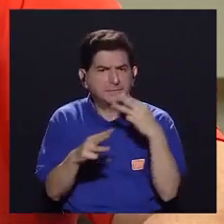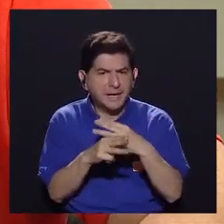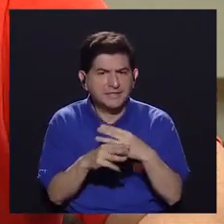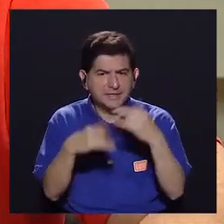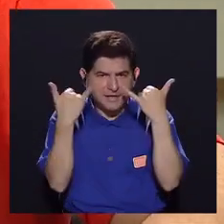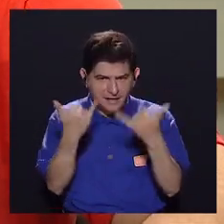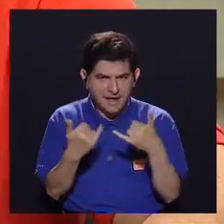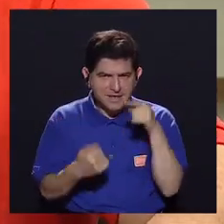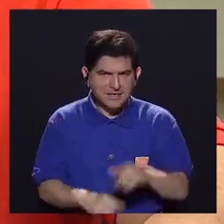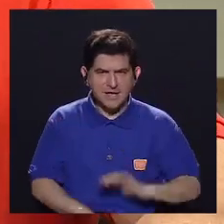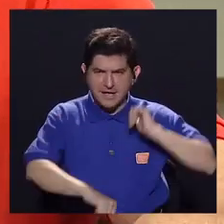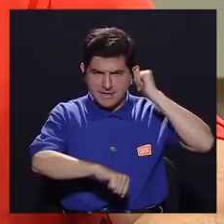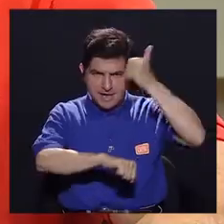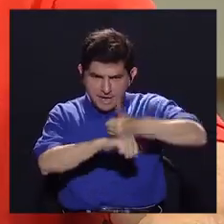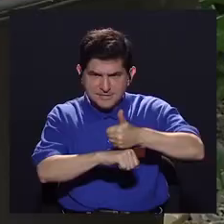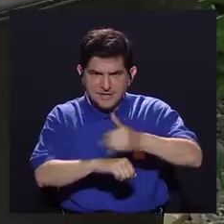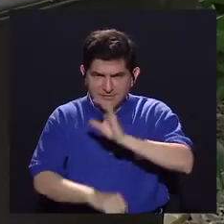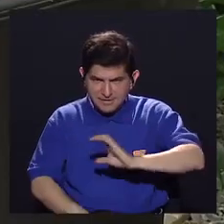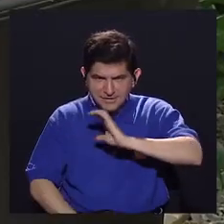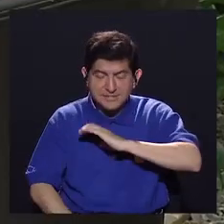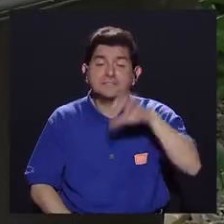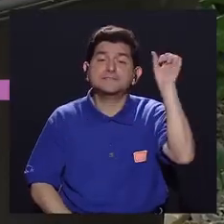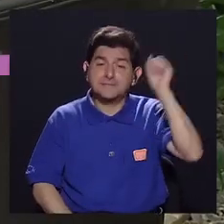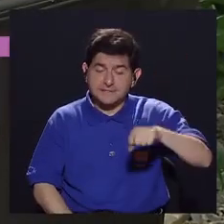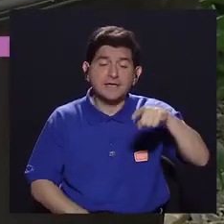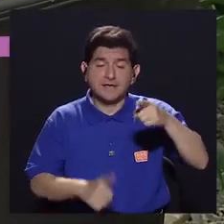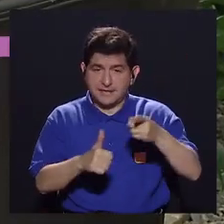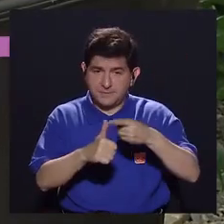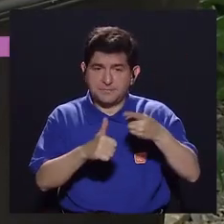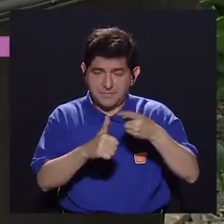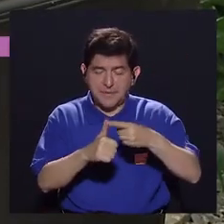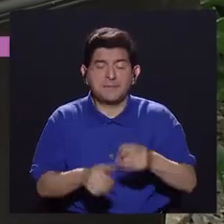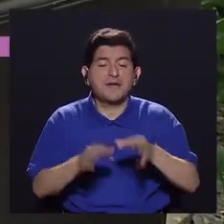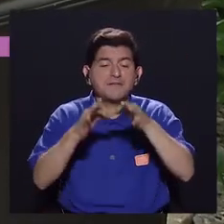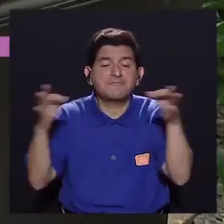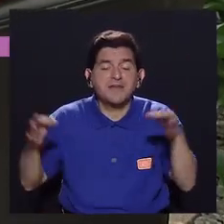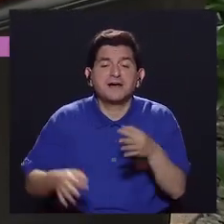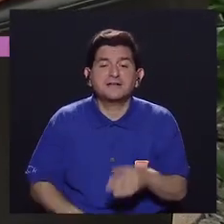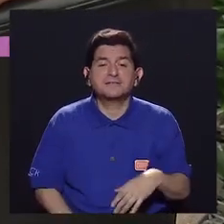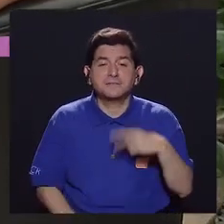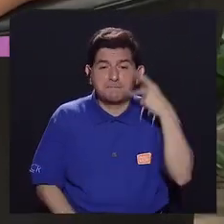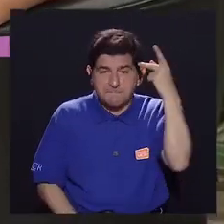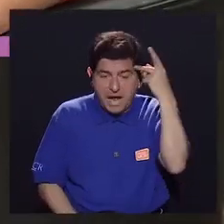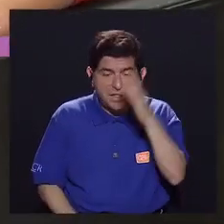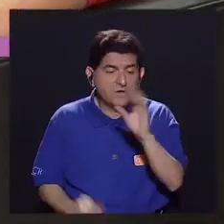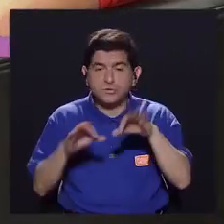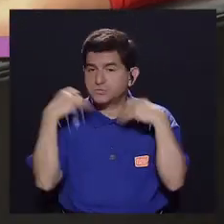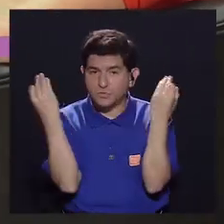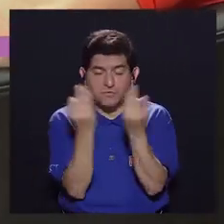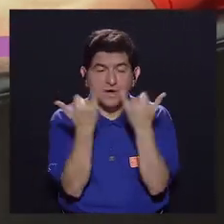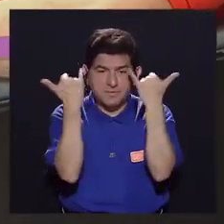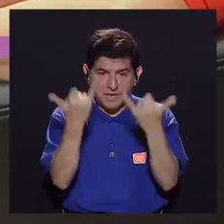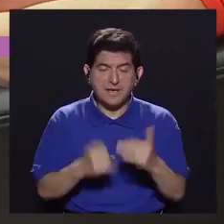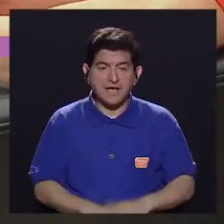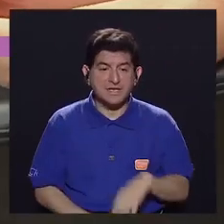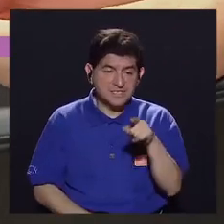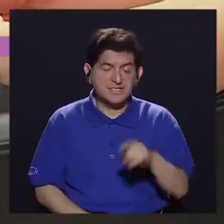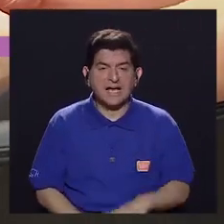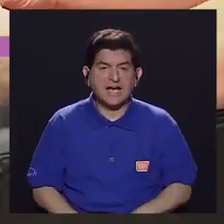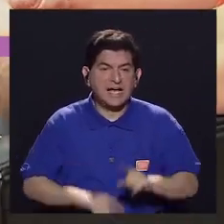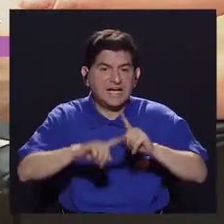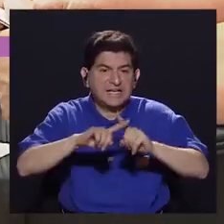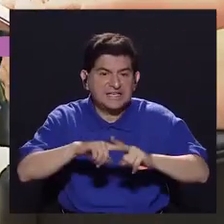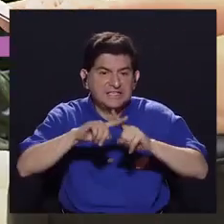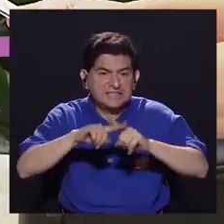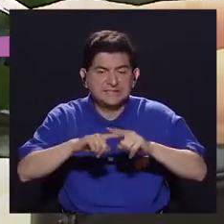está condicionando, o sea, eso es lo que entiendo. Exactamente, ya de esas primeras expresiones de los padres y los familiares, pues ya estamos condicionando de